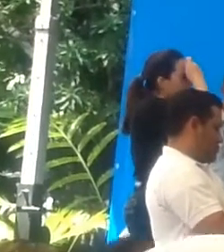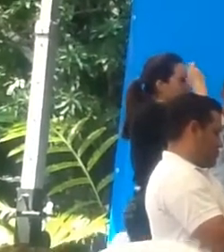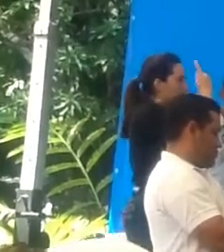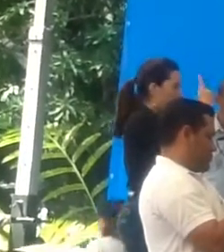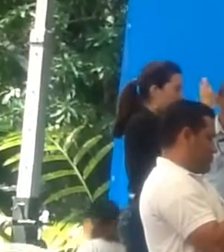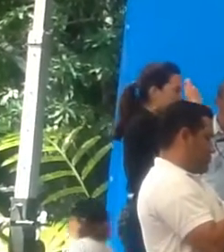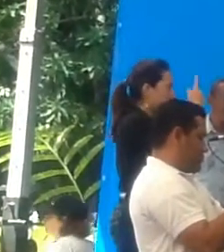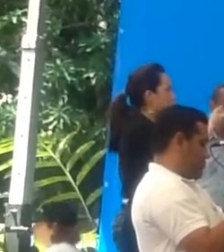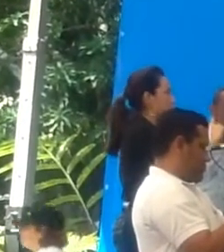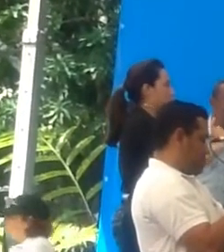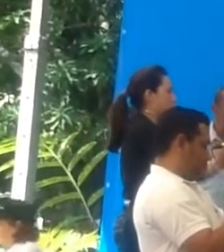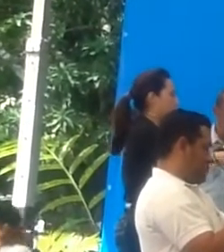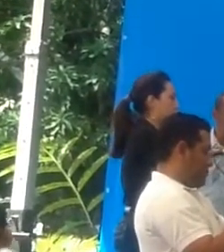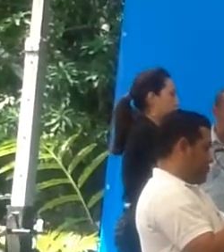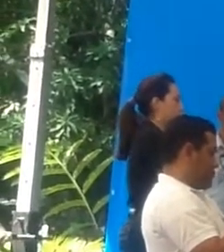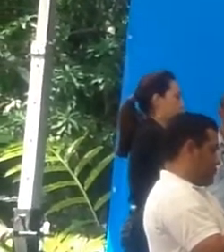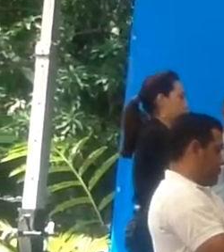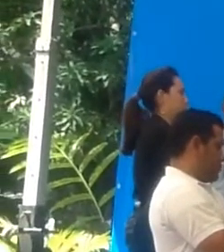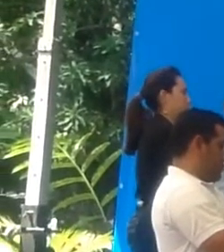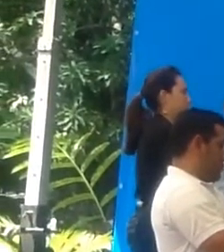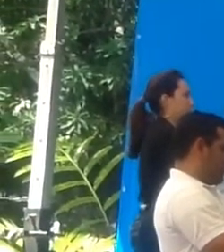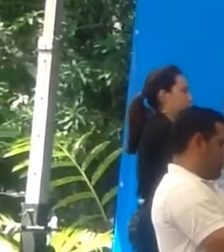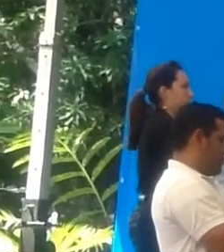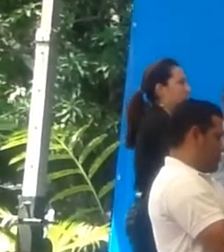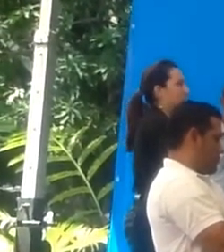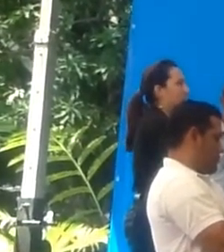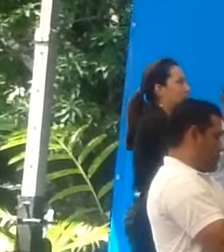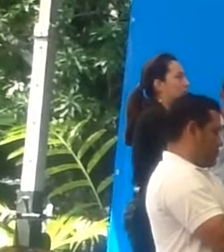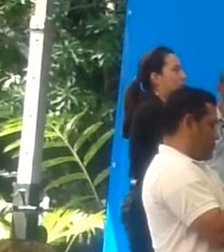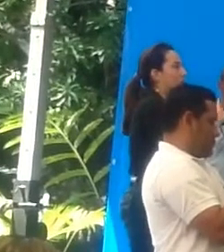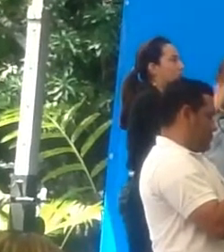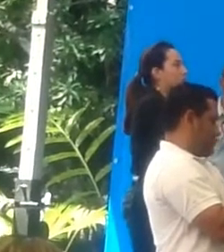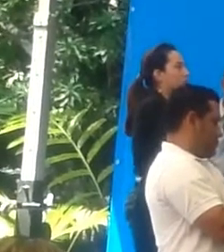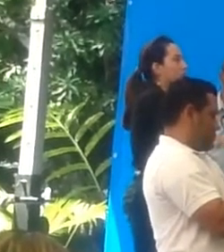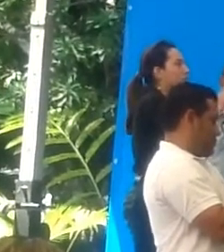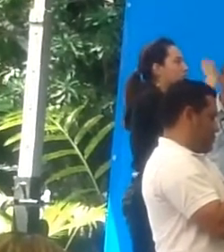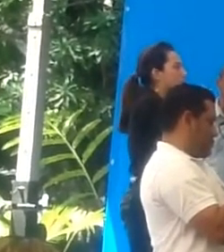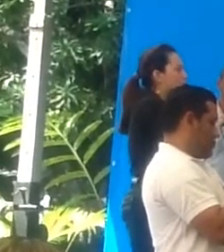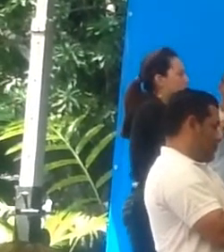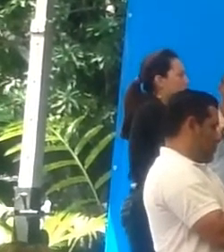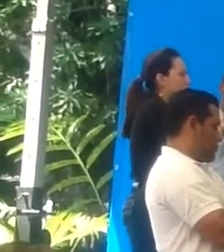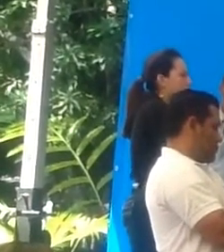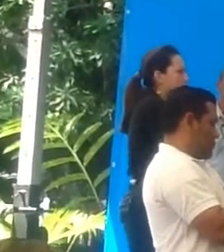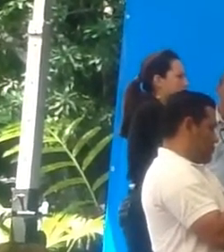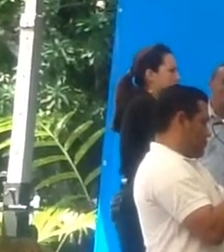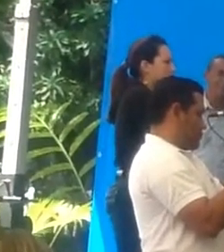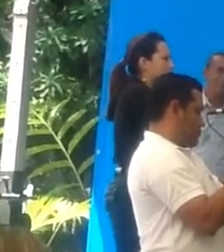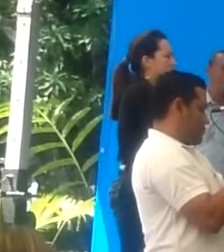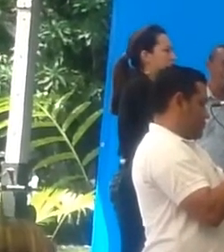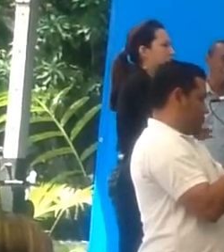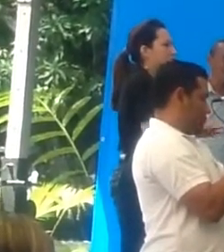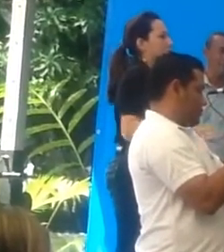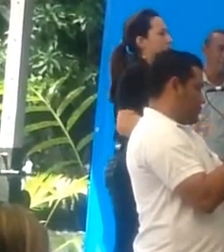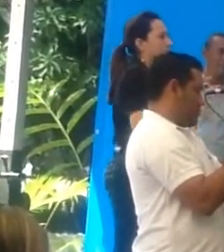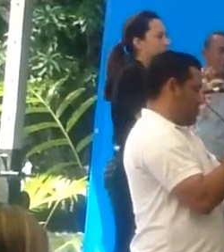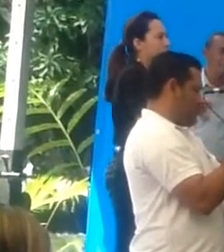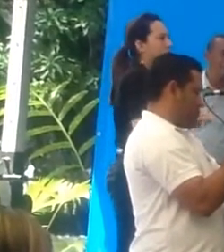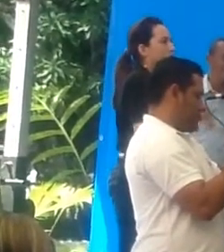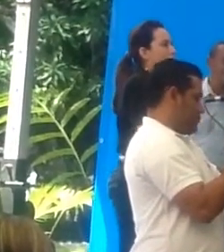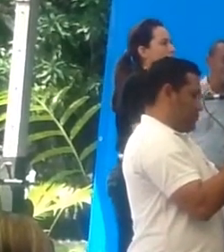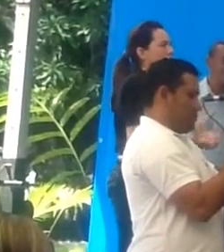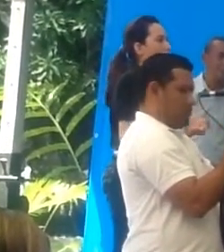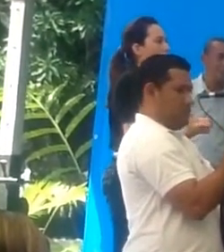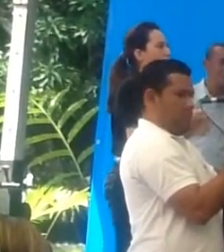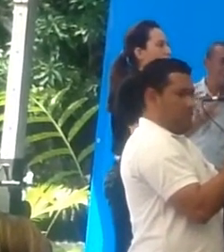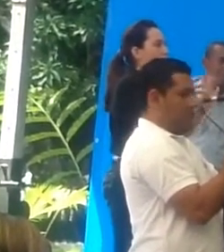corazón. Él habla del departamento con una pasión impresionante. Y yo creo que, como